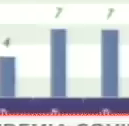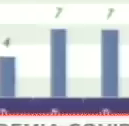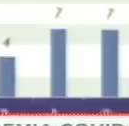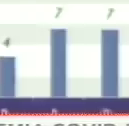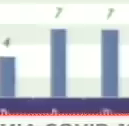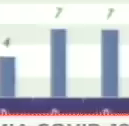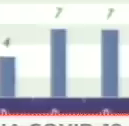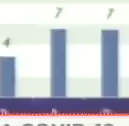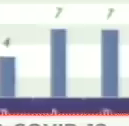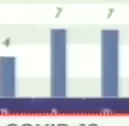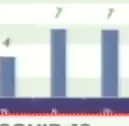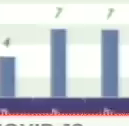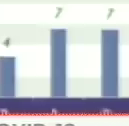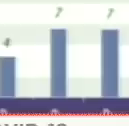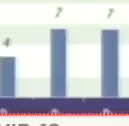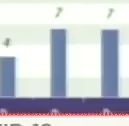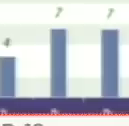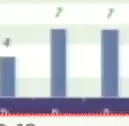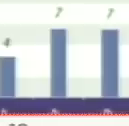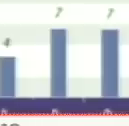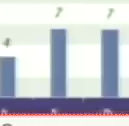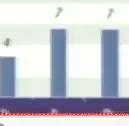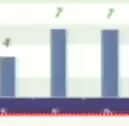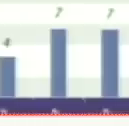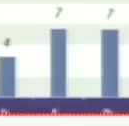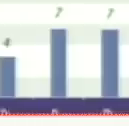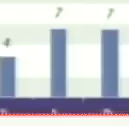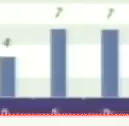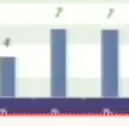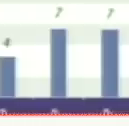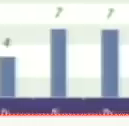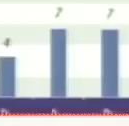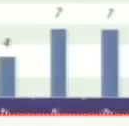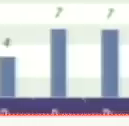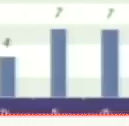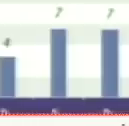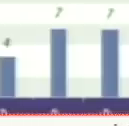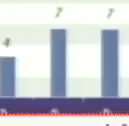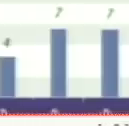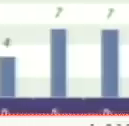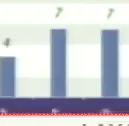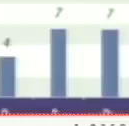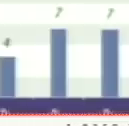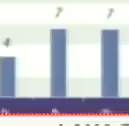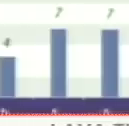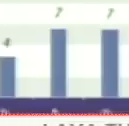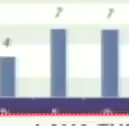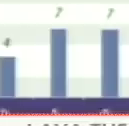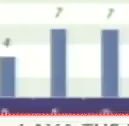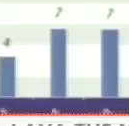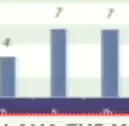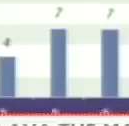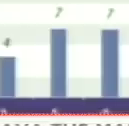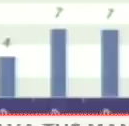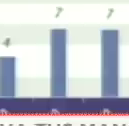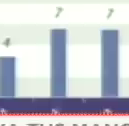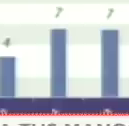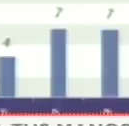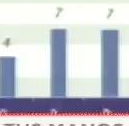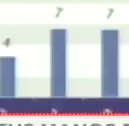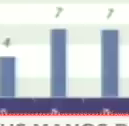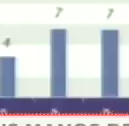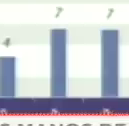2 picos. El día 16 de marzo, lunes antepasado, 16